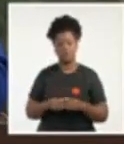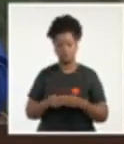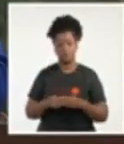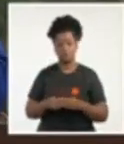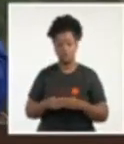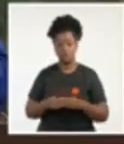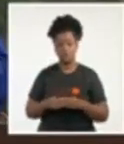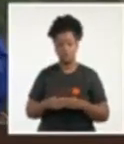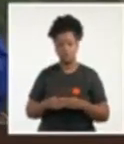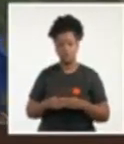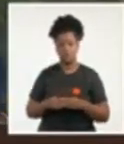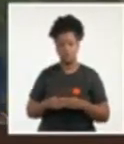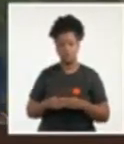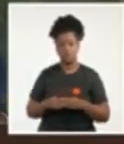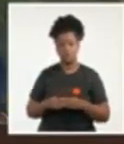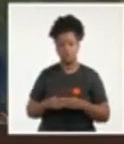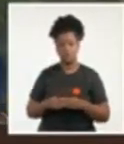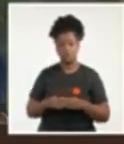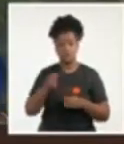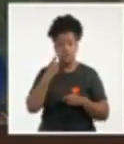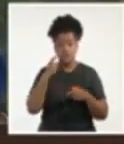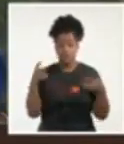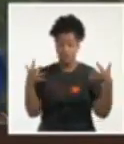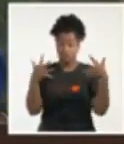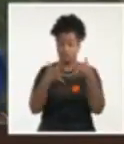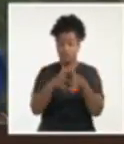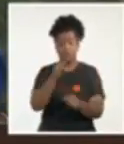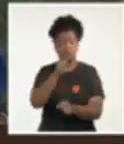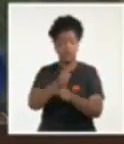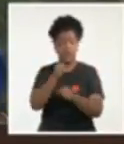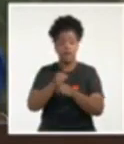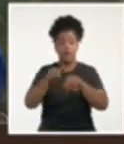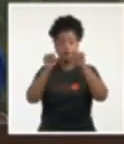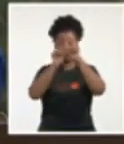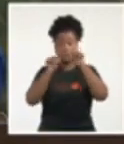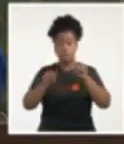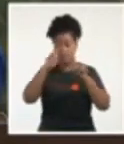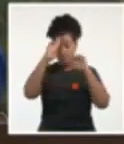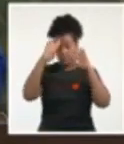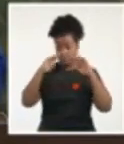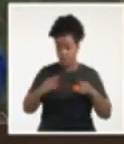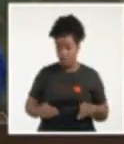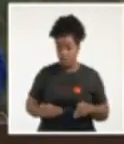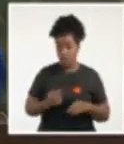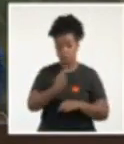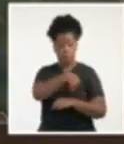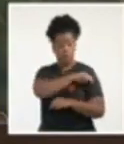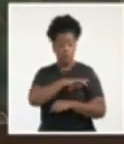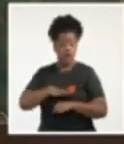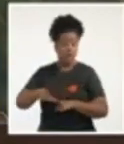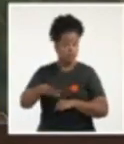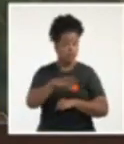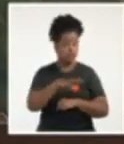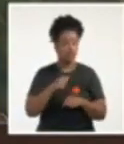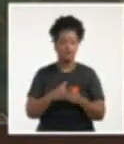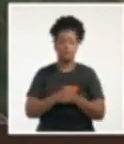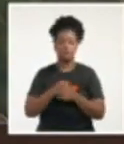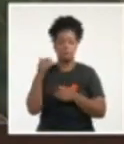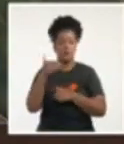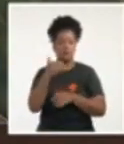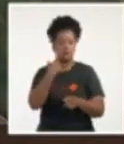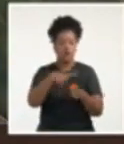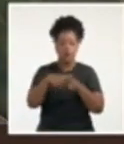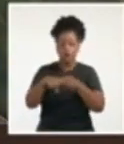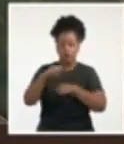donde hay toda una vinculación de trabajo del sistema de salud con participación de la población, con participación de las otras